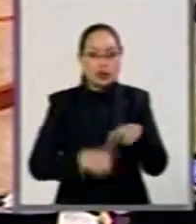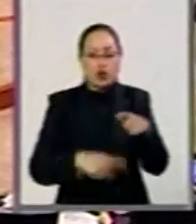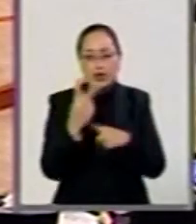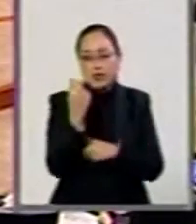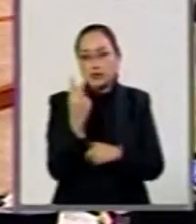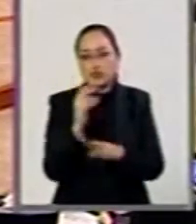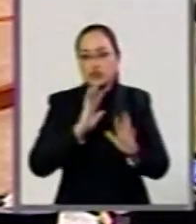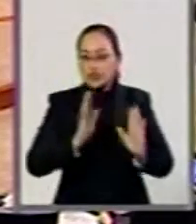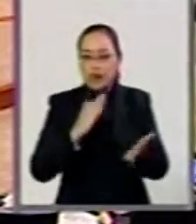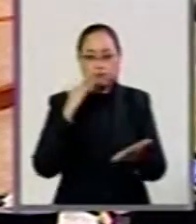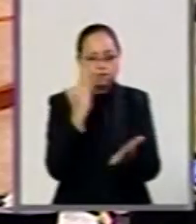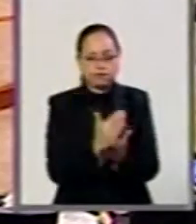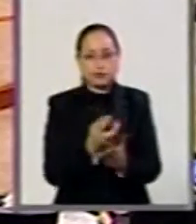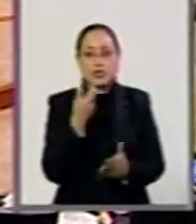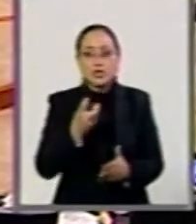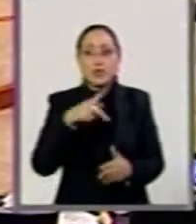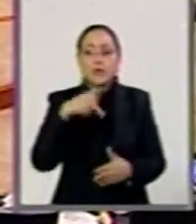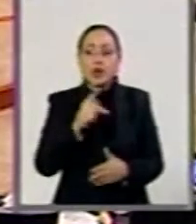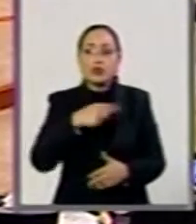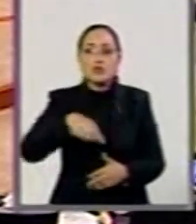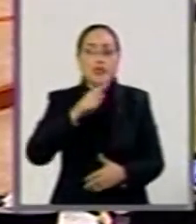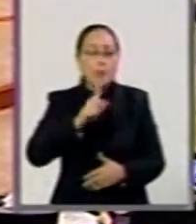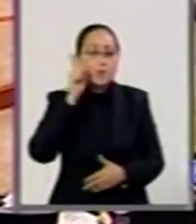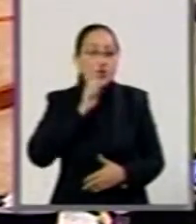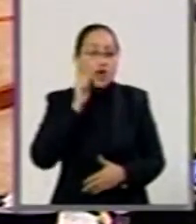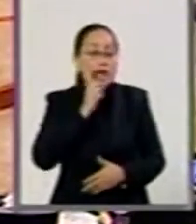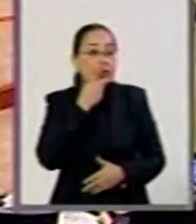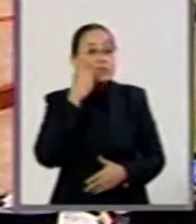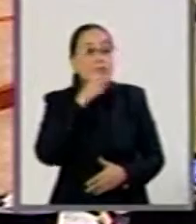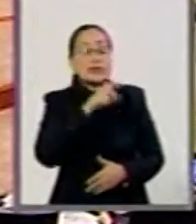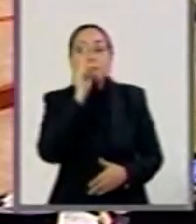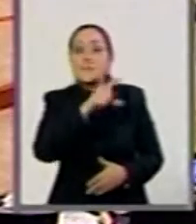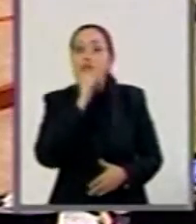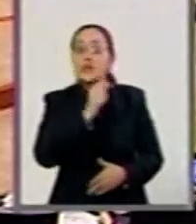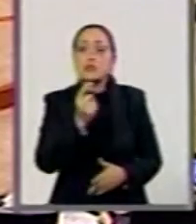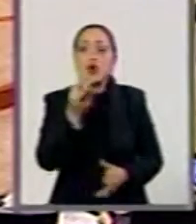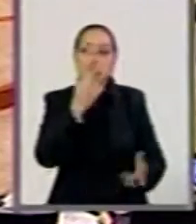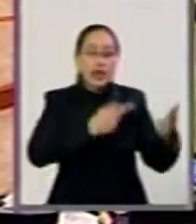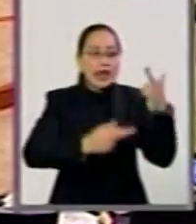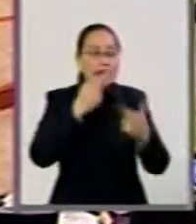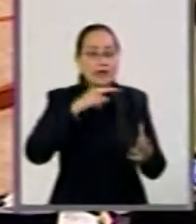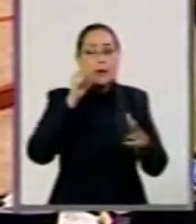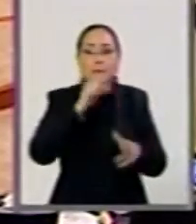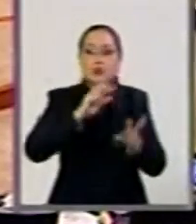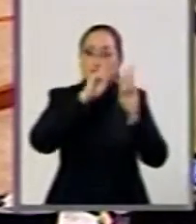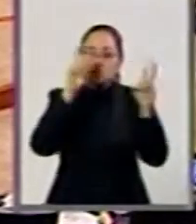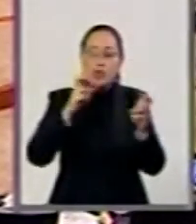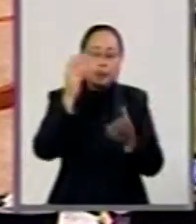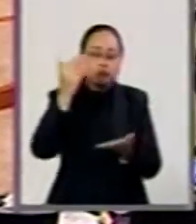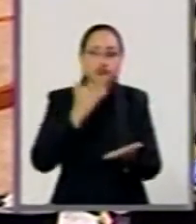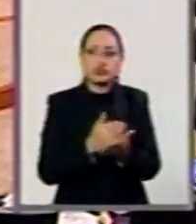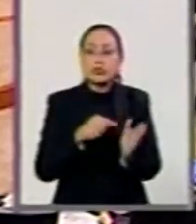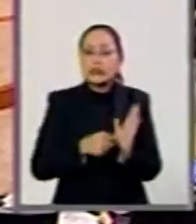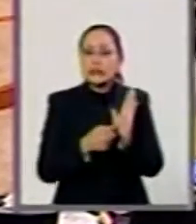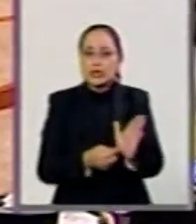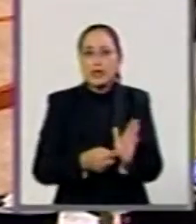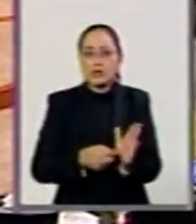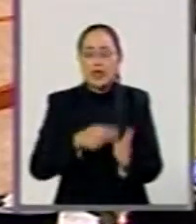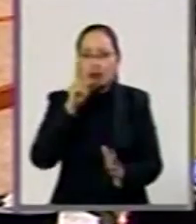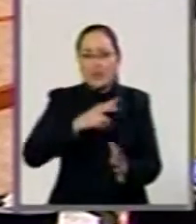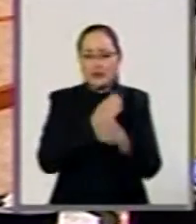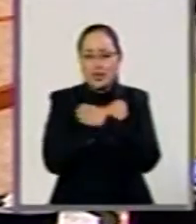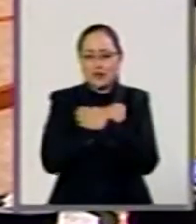pero pues ya esta conductora amenaza con regresar con estos contenidos, pues no solamente poco educativos,